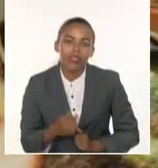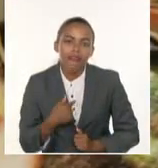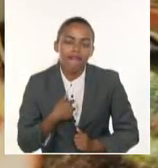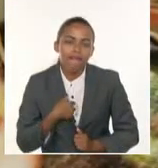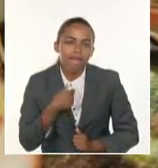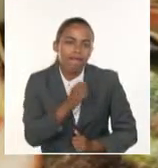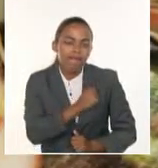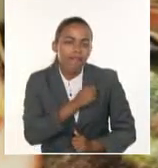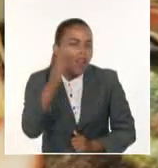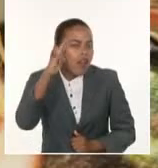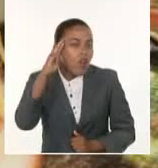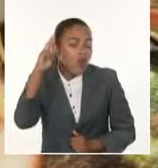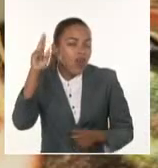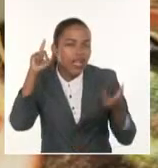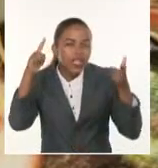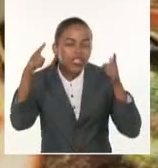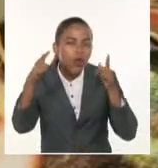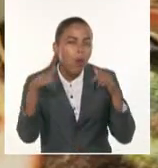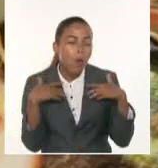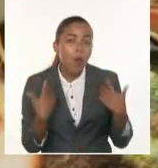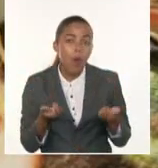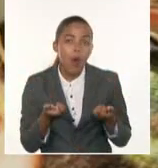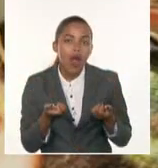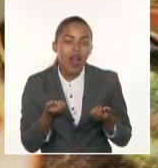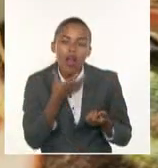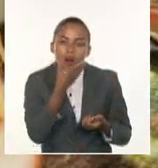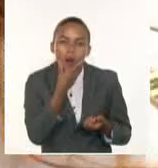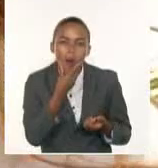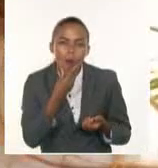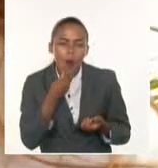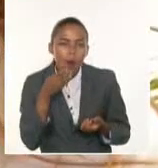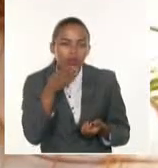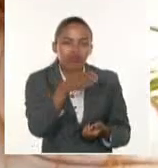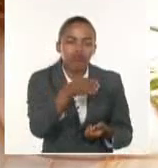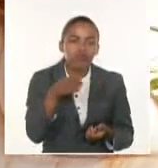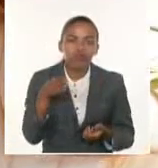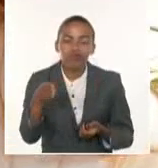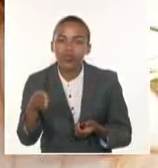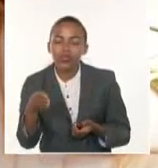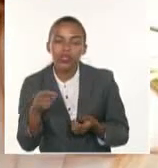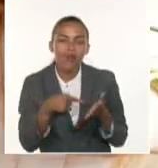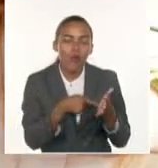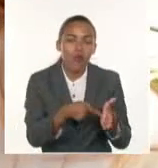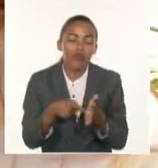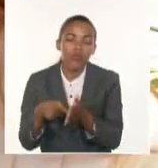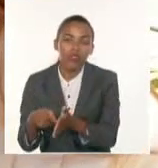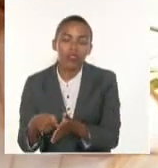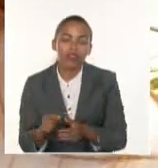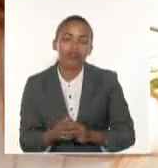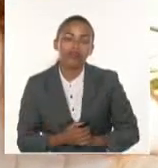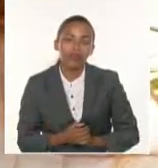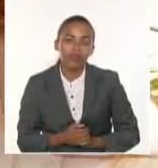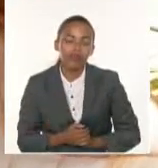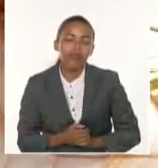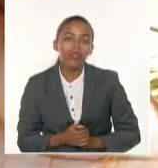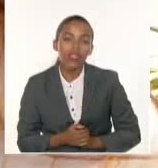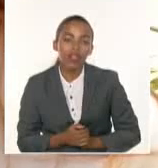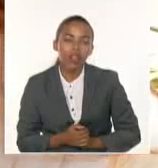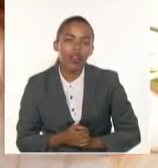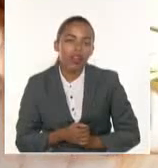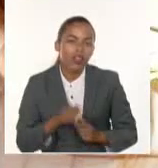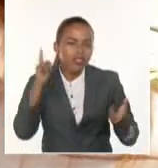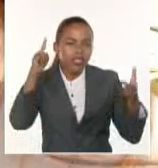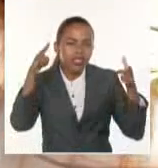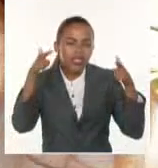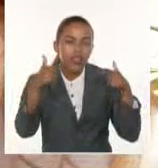que se dirigió a la juventud, más que todo a los niños, a las escuelas. Y yo recuerdo más que todo a Chávez como el Chávez que creía en